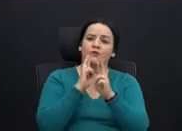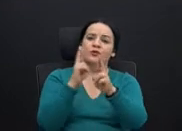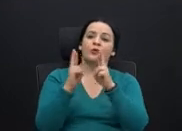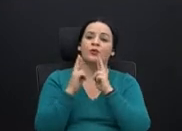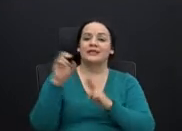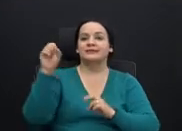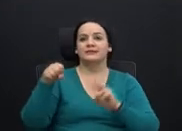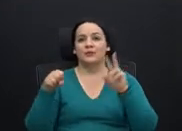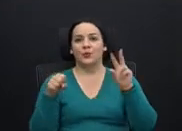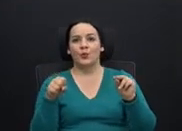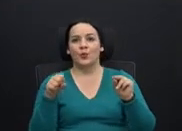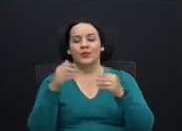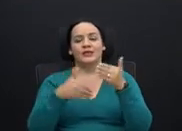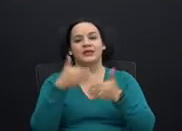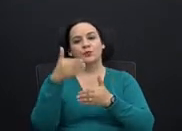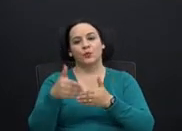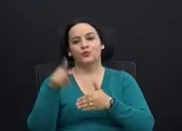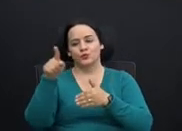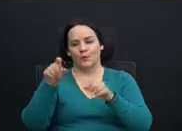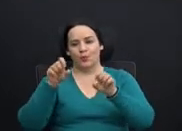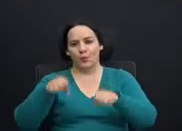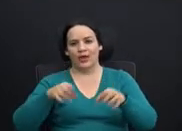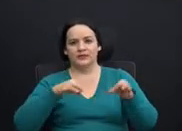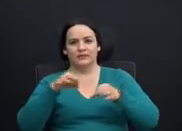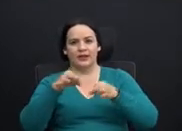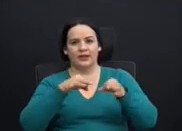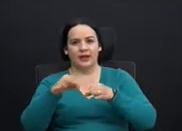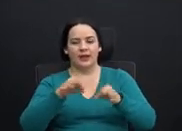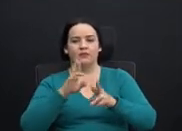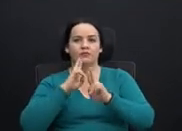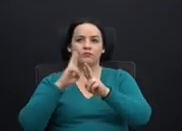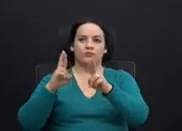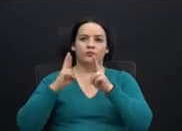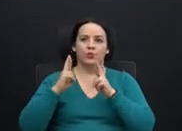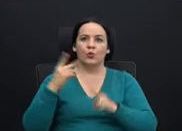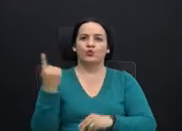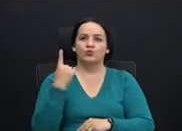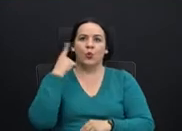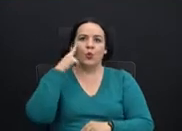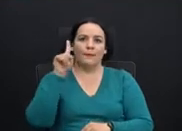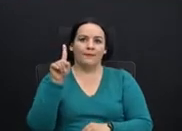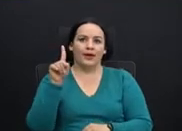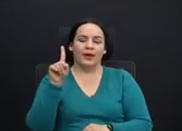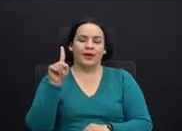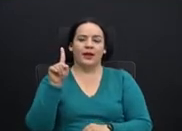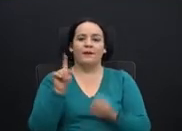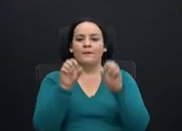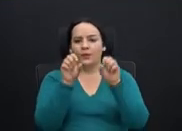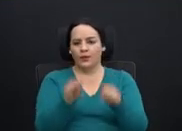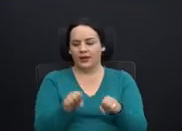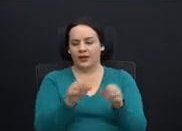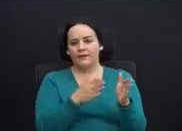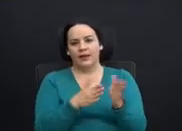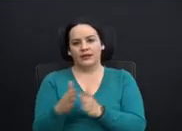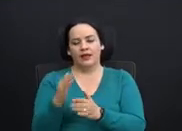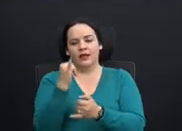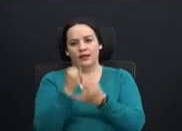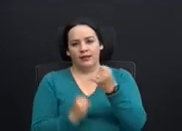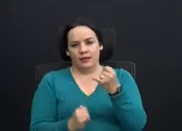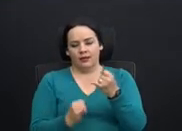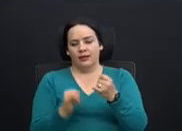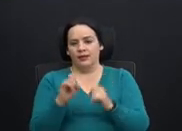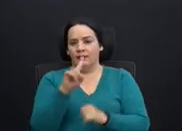después lo voy a dejar que pueda ampliar en la respuesta, pero solamente para que podamos plantear la pregunta final.